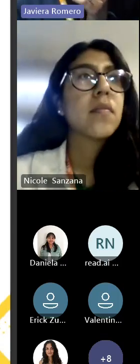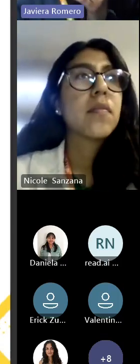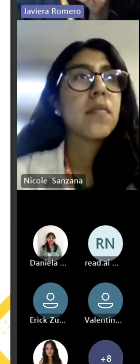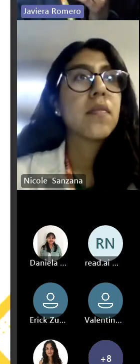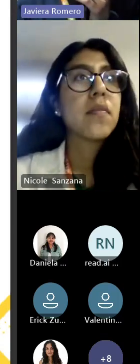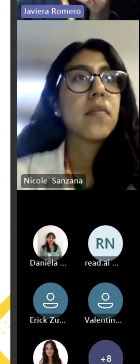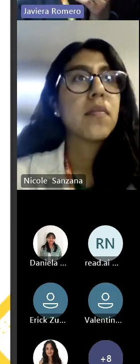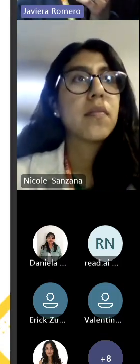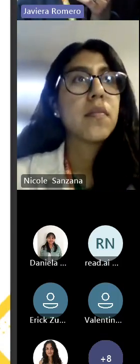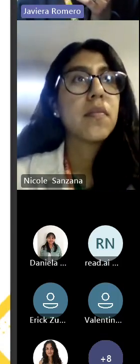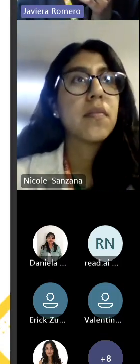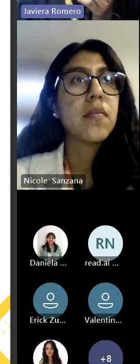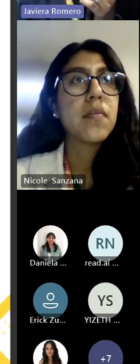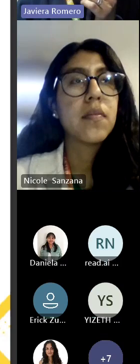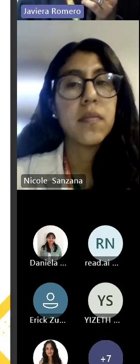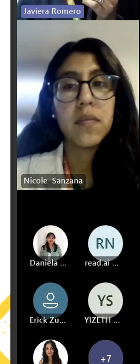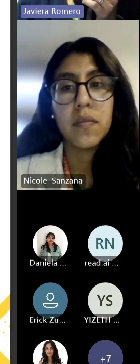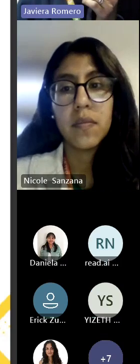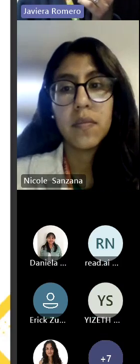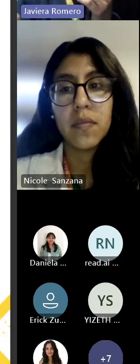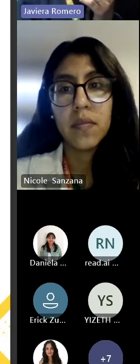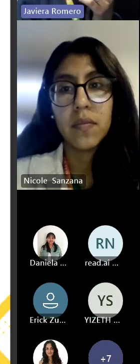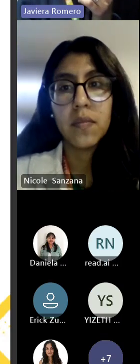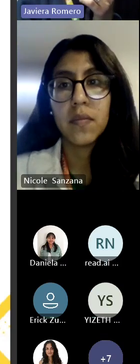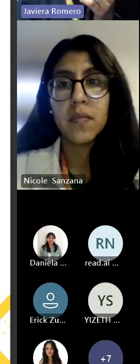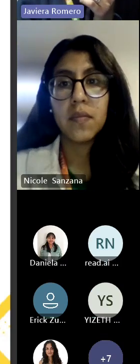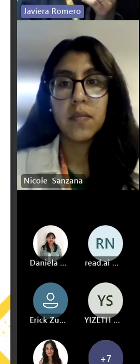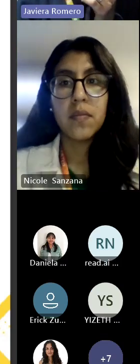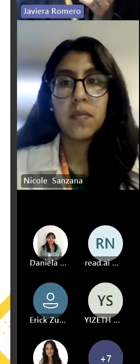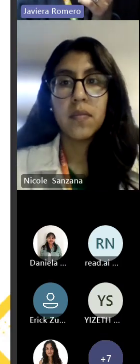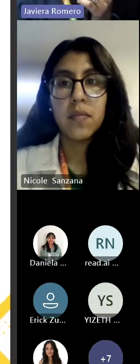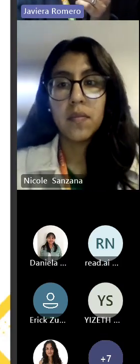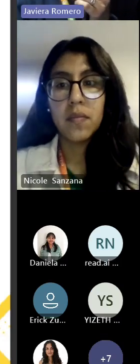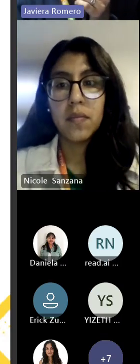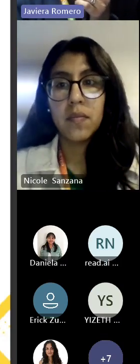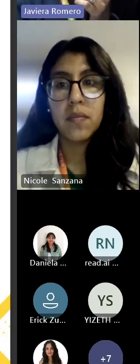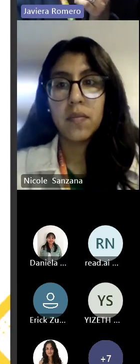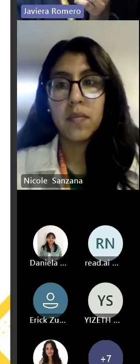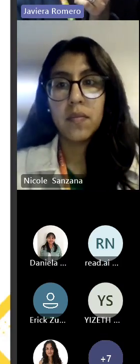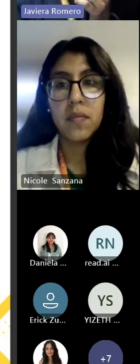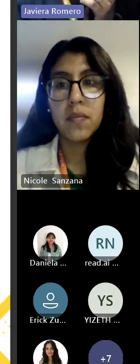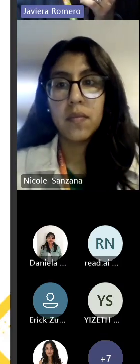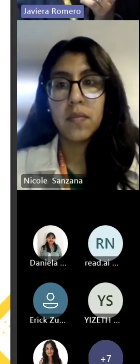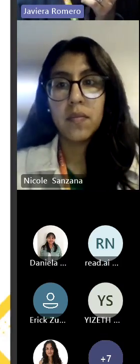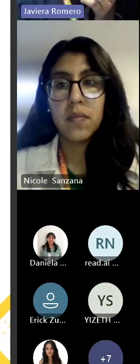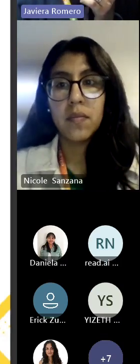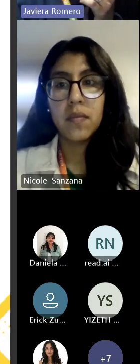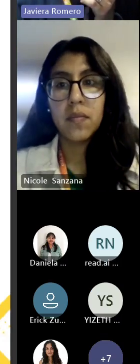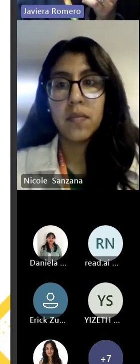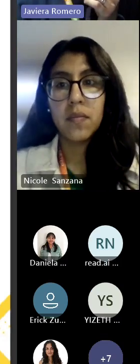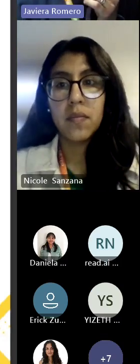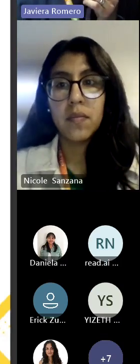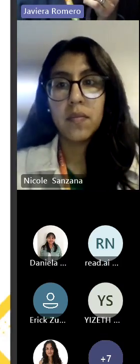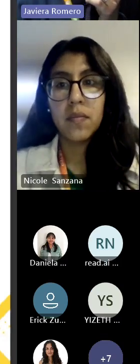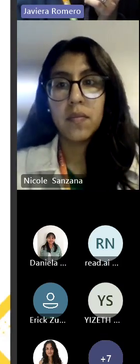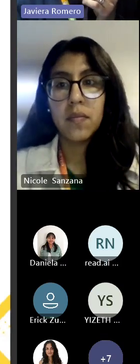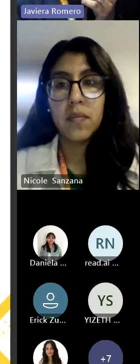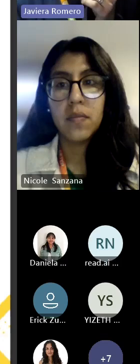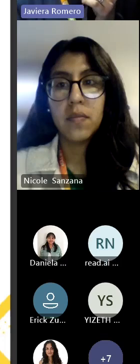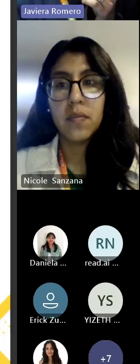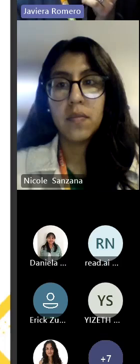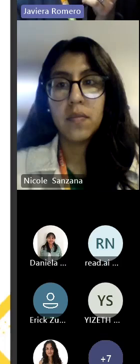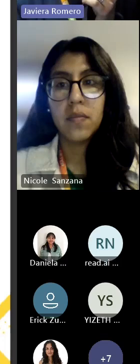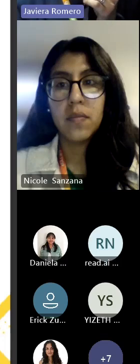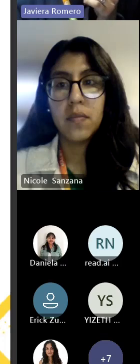red pública, ¿cierto? En cuanto a salud, ¿cierto? Y bueno, justamente en salud mental, a nivel público existen, por ejemplo,